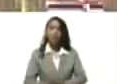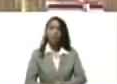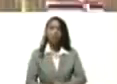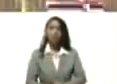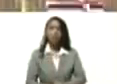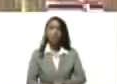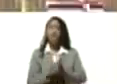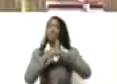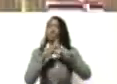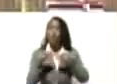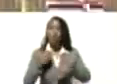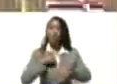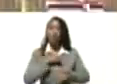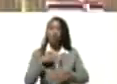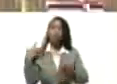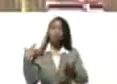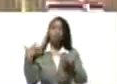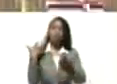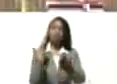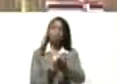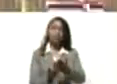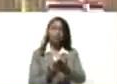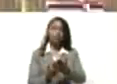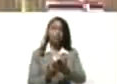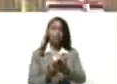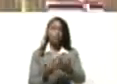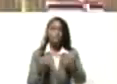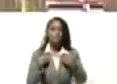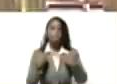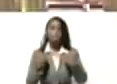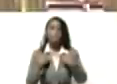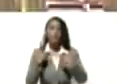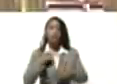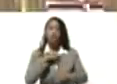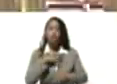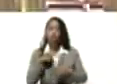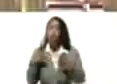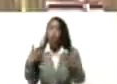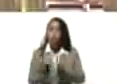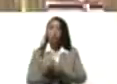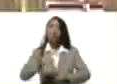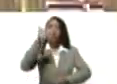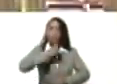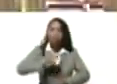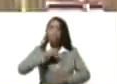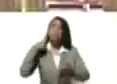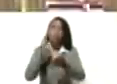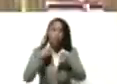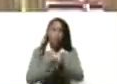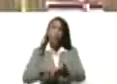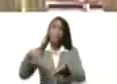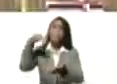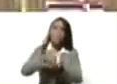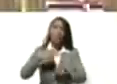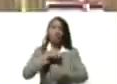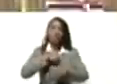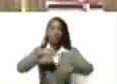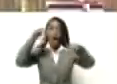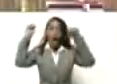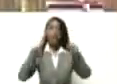todos los que hemos pasado y lo hemos pasado resistiendo luchando de pie y aquí estamos